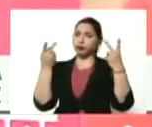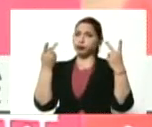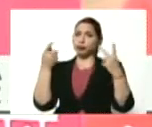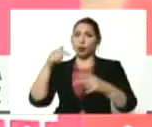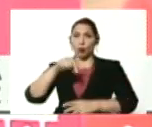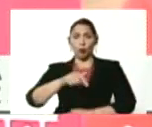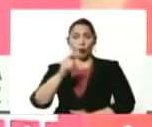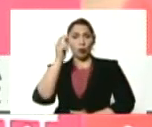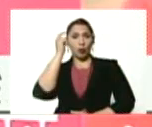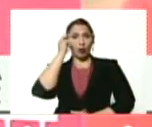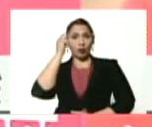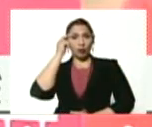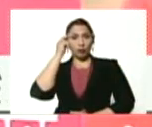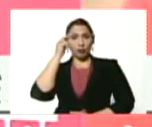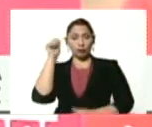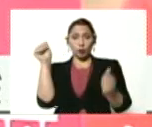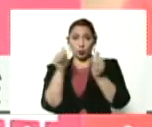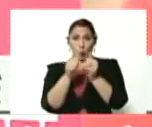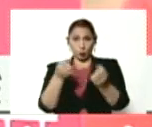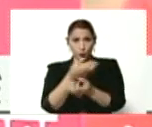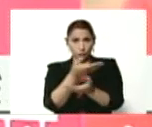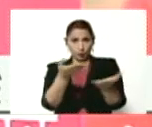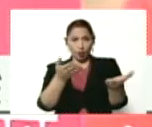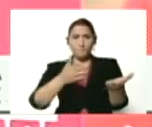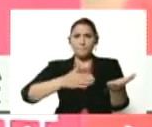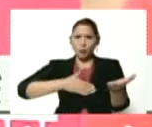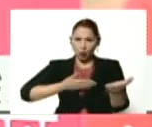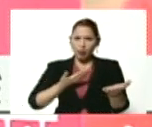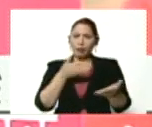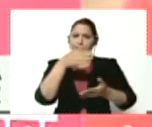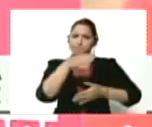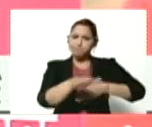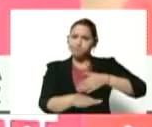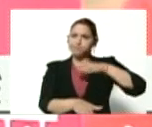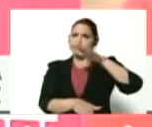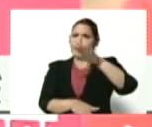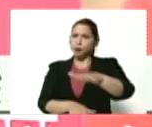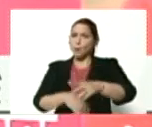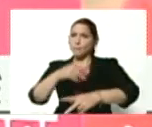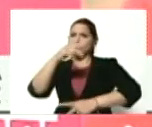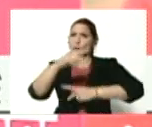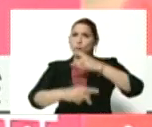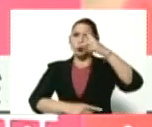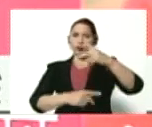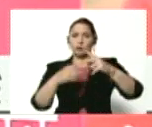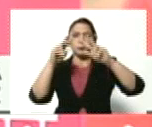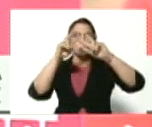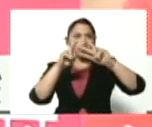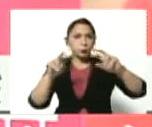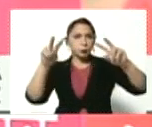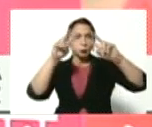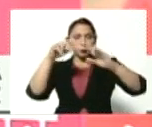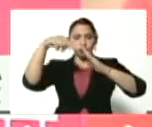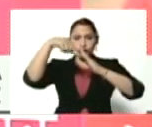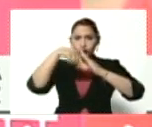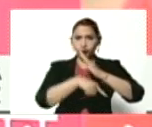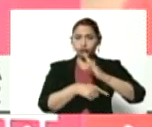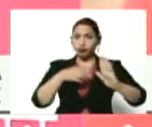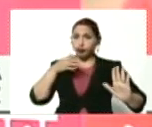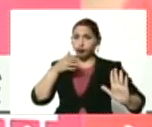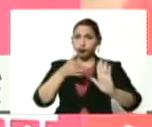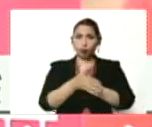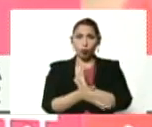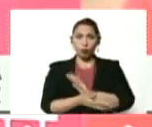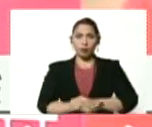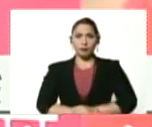día de hoy con ustedes y poder avanzar en un proceso de investigación sobre